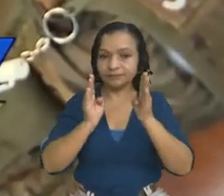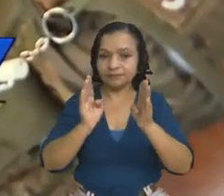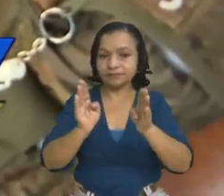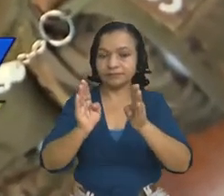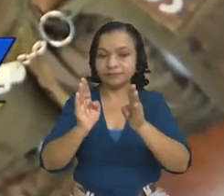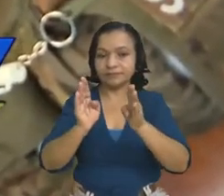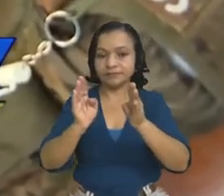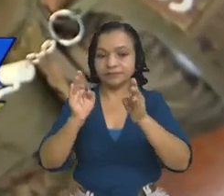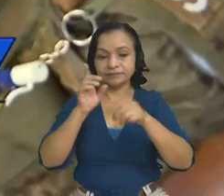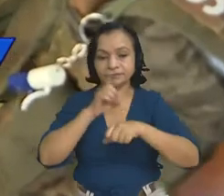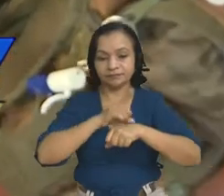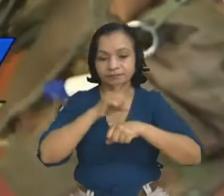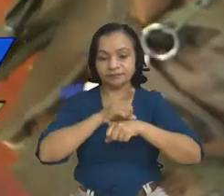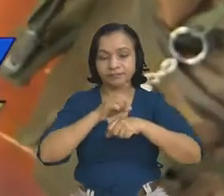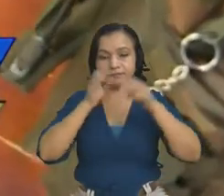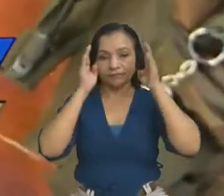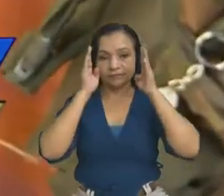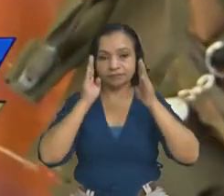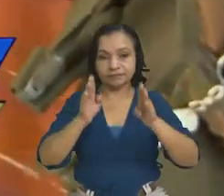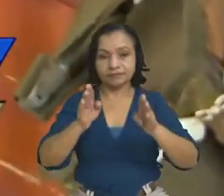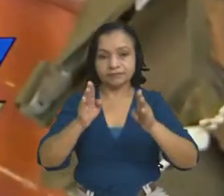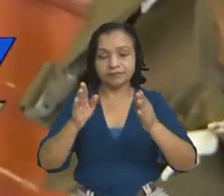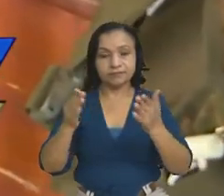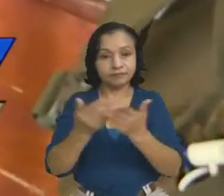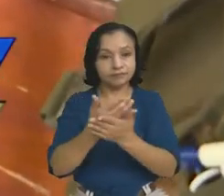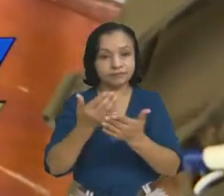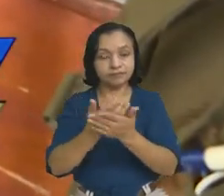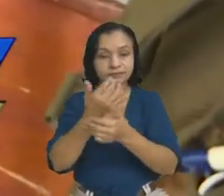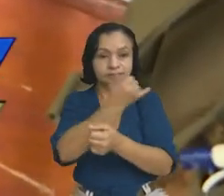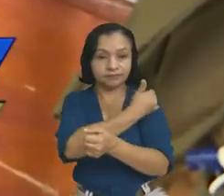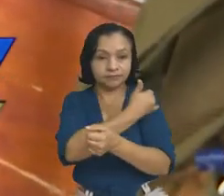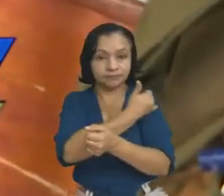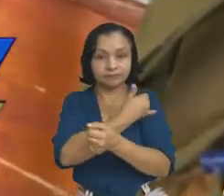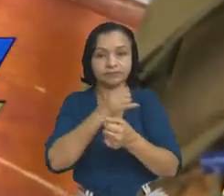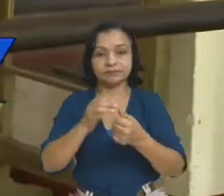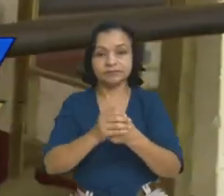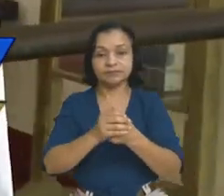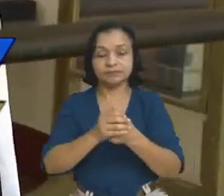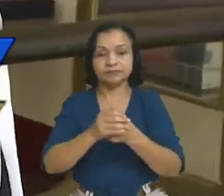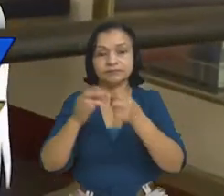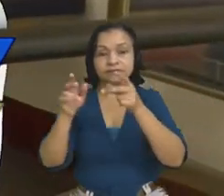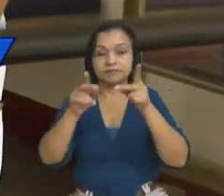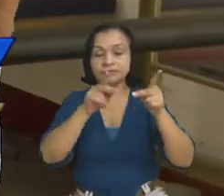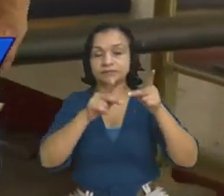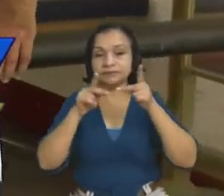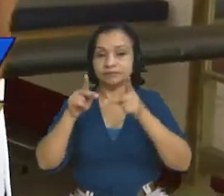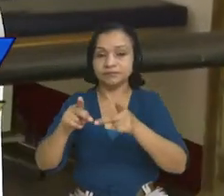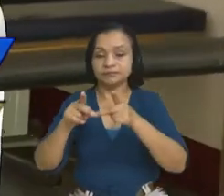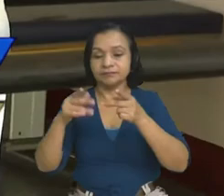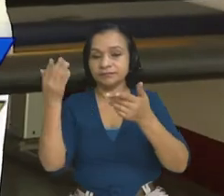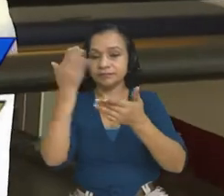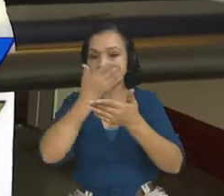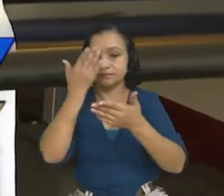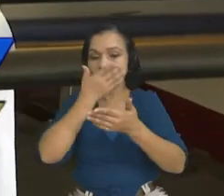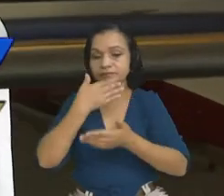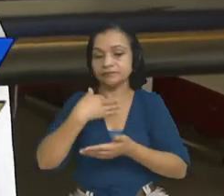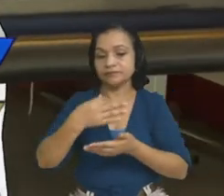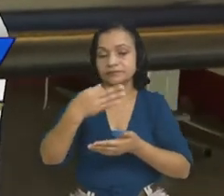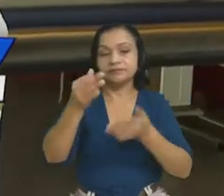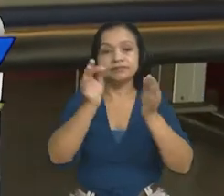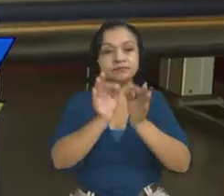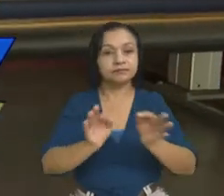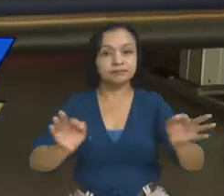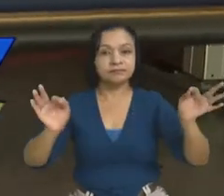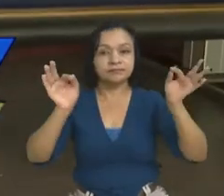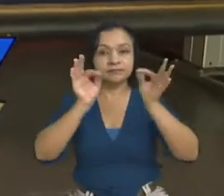nuestros recursos, tanto los que trabajan actualmente directamente en el hospital como para estas personas que están en formación, que es muy importante, porque ellos